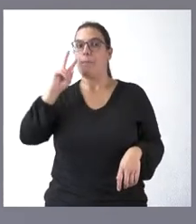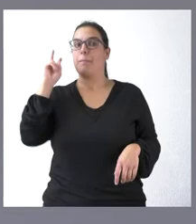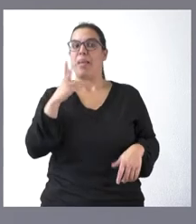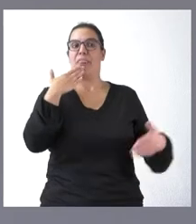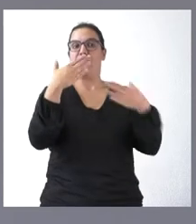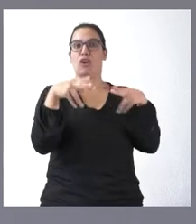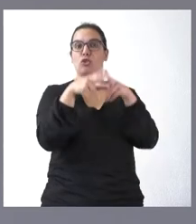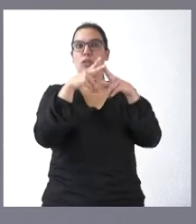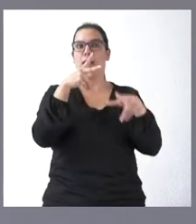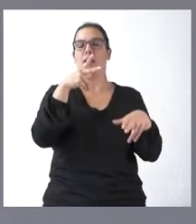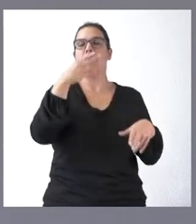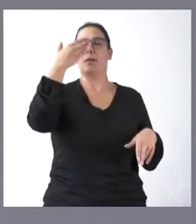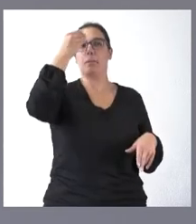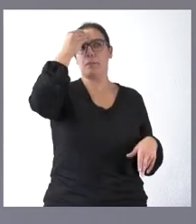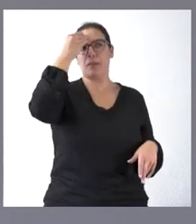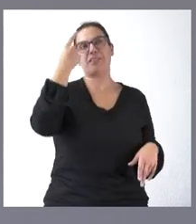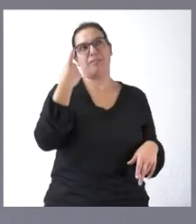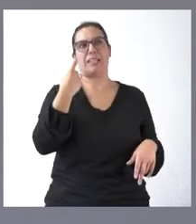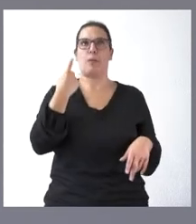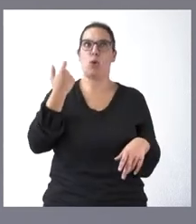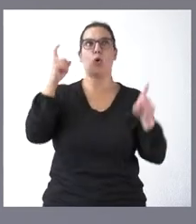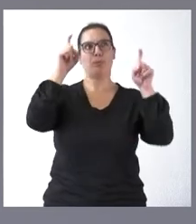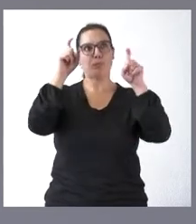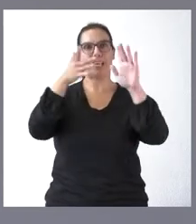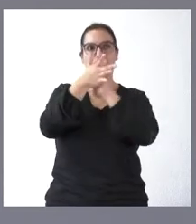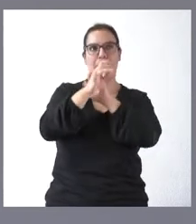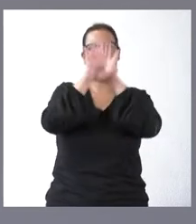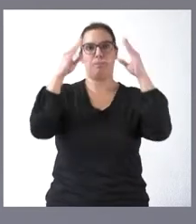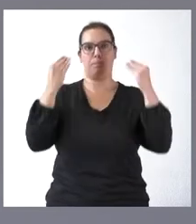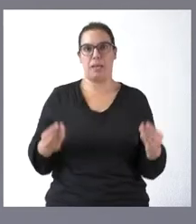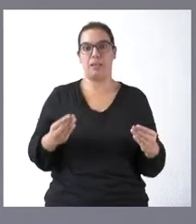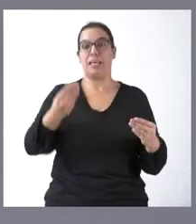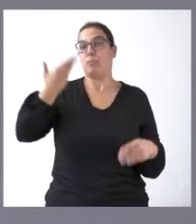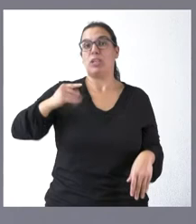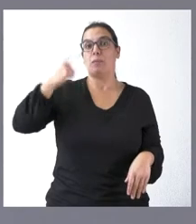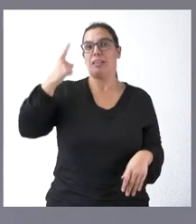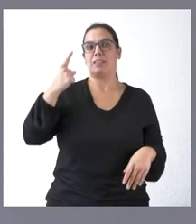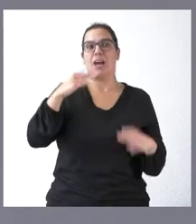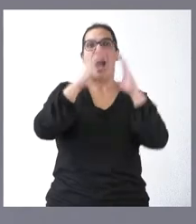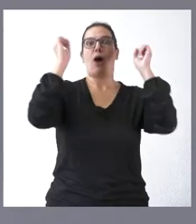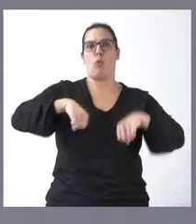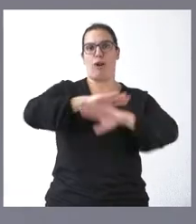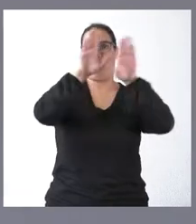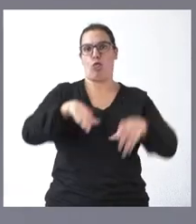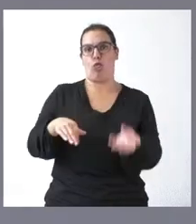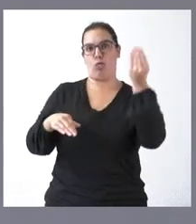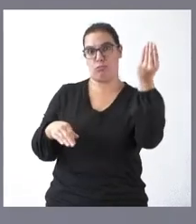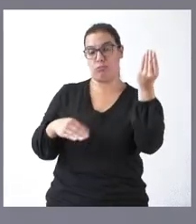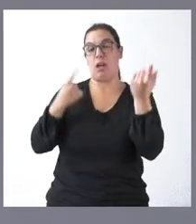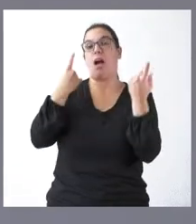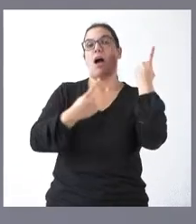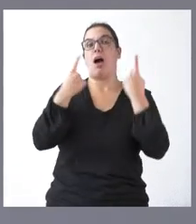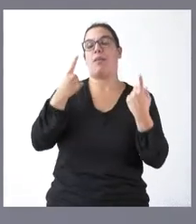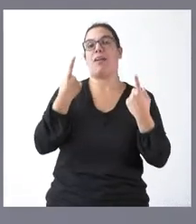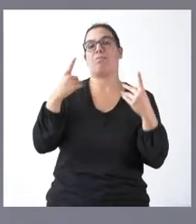tenemos que dedicar el tiempo y a lo mejor le falta un poco de pedagogía en los acuerdos que se firman a veces se tiende a confundir el